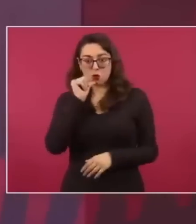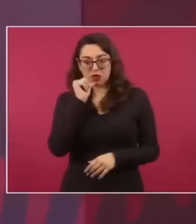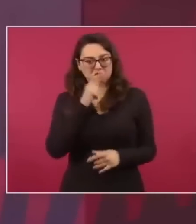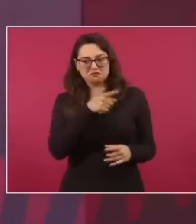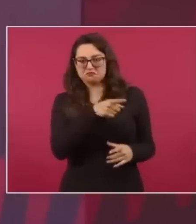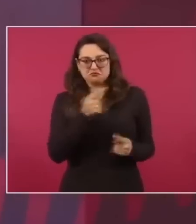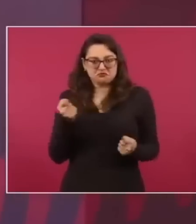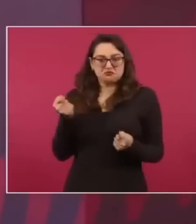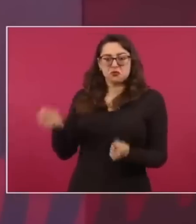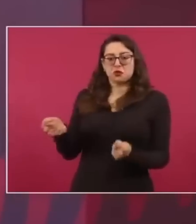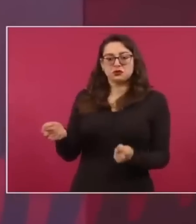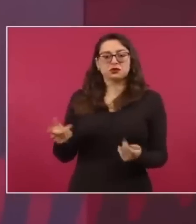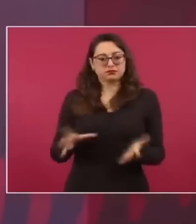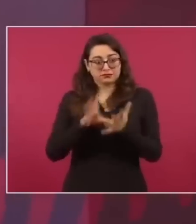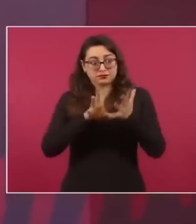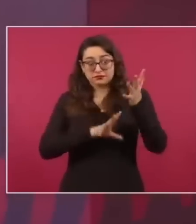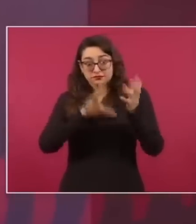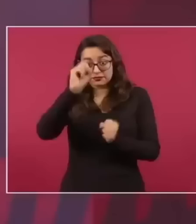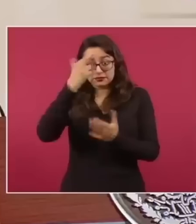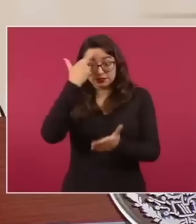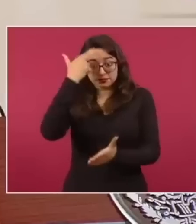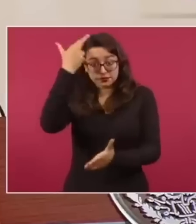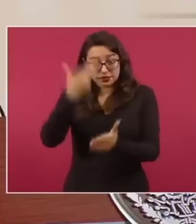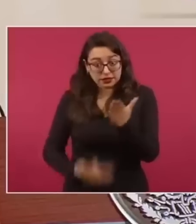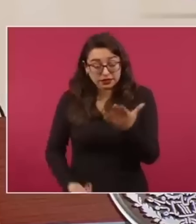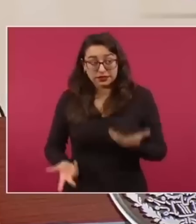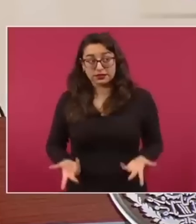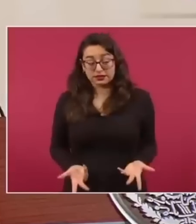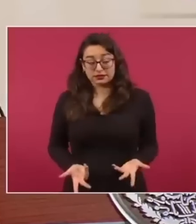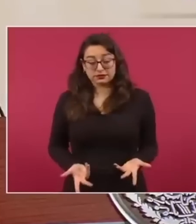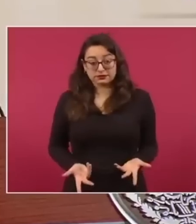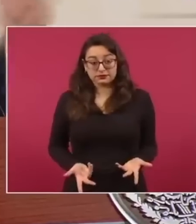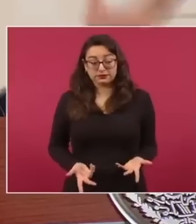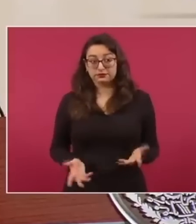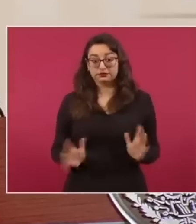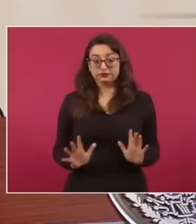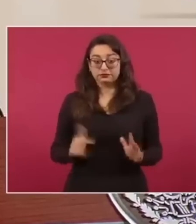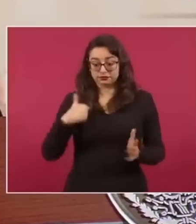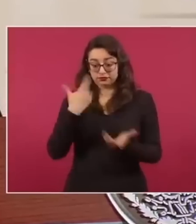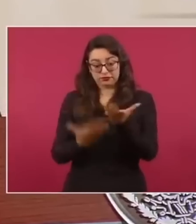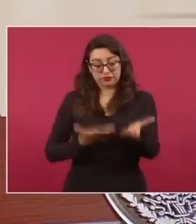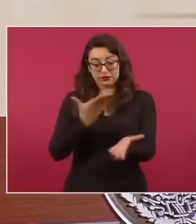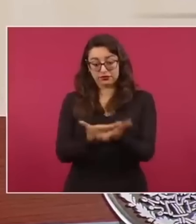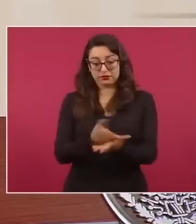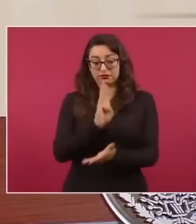no cancelaban el Plan B, pues ¿cómo quedaban ellos